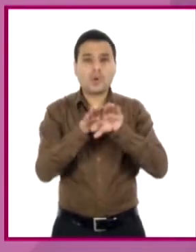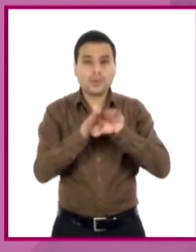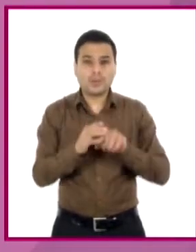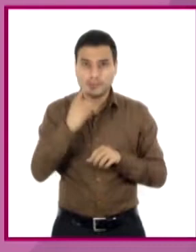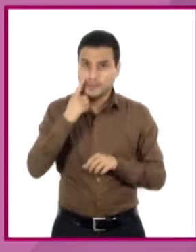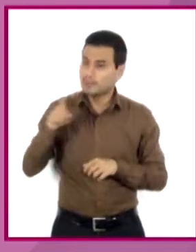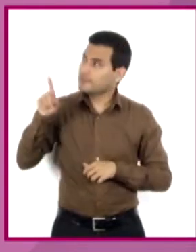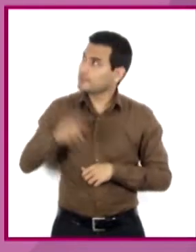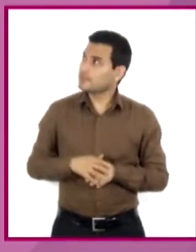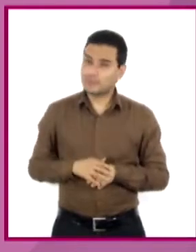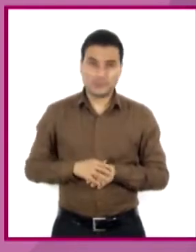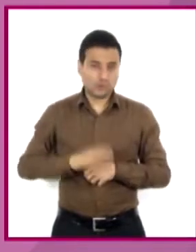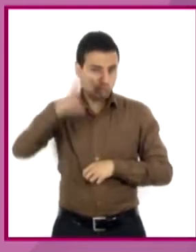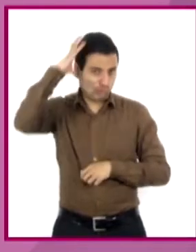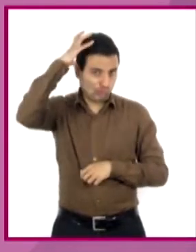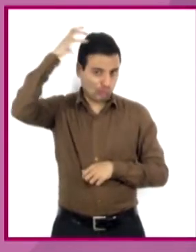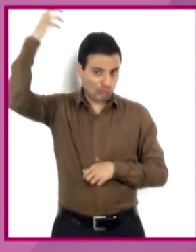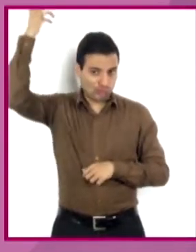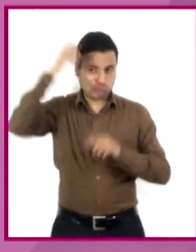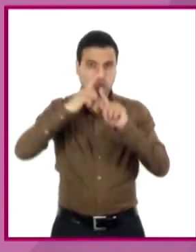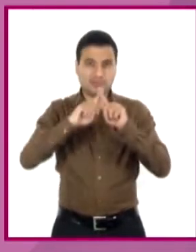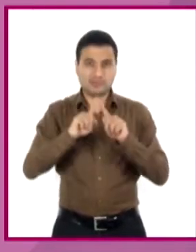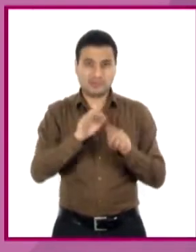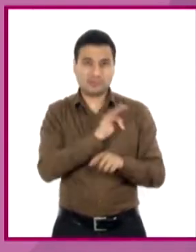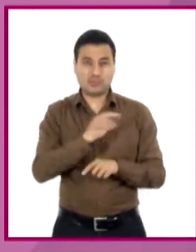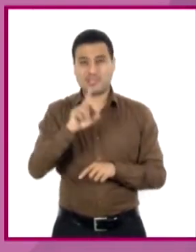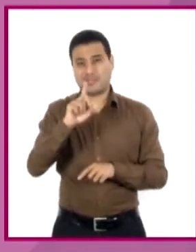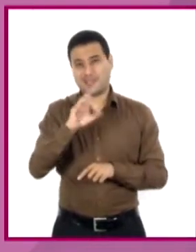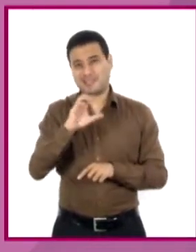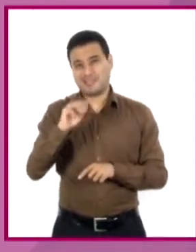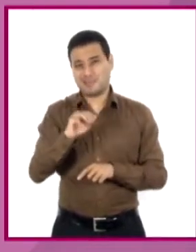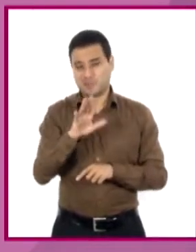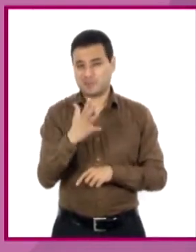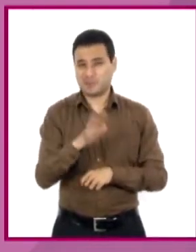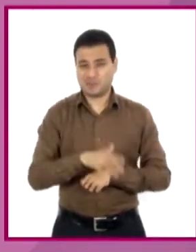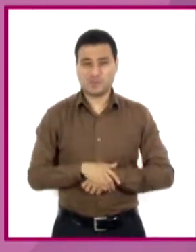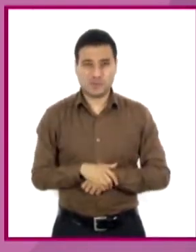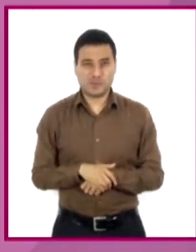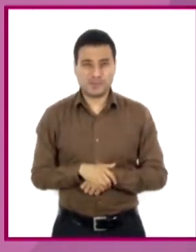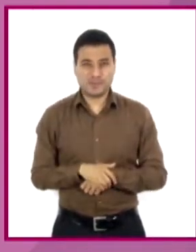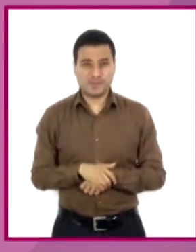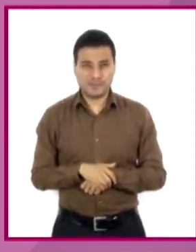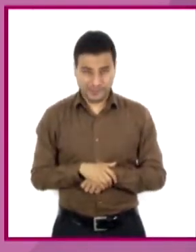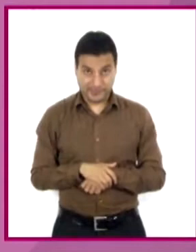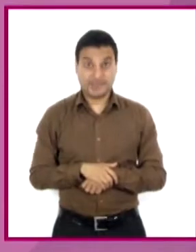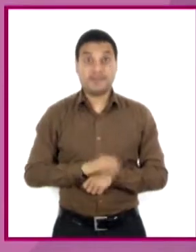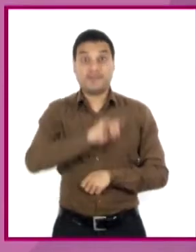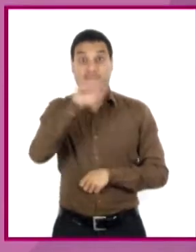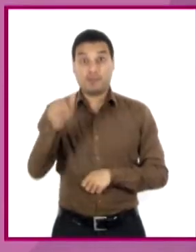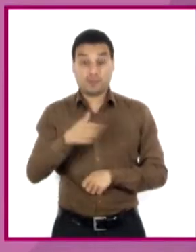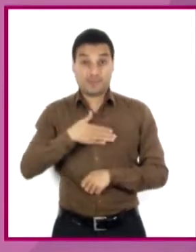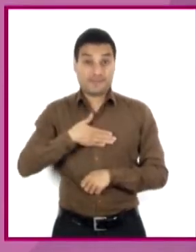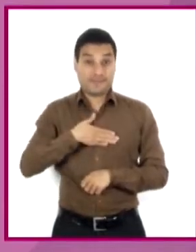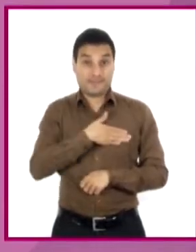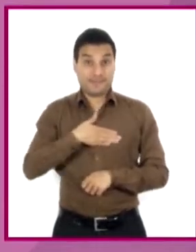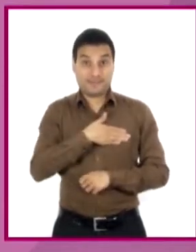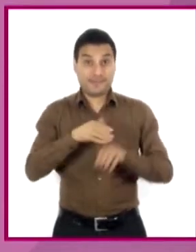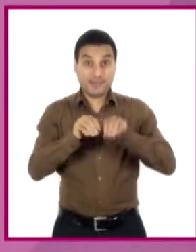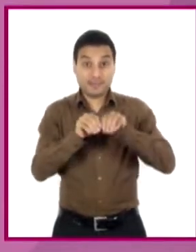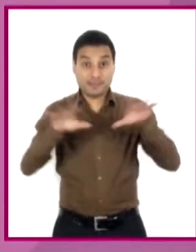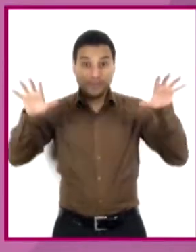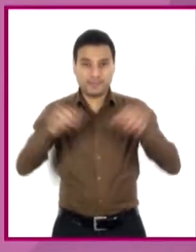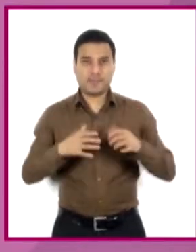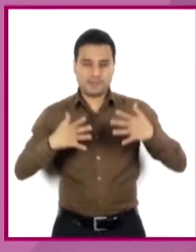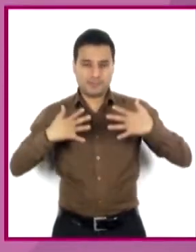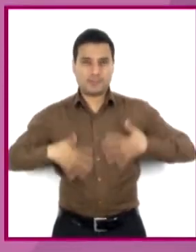ser muy elaborados. Podían medir más de 30 centímetros de alto. En cambio, durante el Imperio francés, los vestidos se realizaban